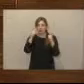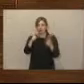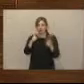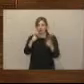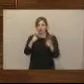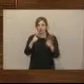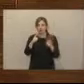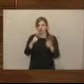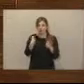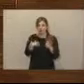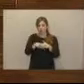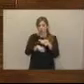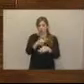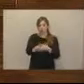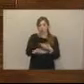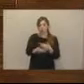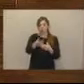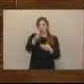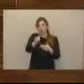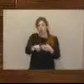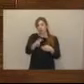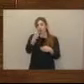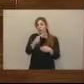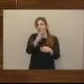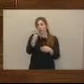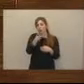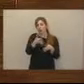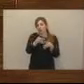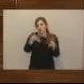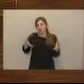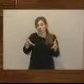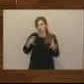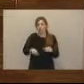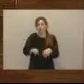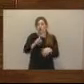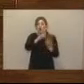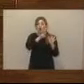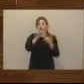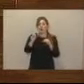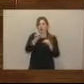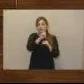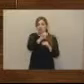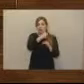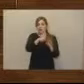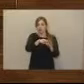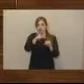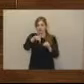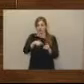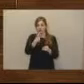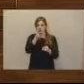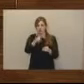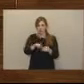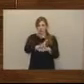haciendo tanto desde la gestión como con ese compromiso de ampliación con esas 800 plazas que aquí dijo también la